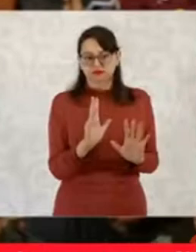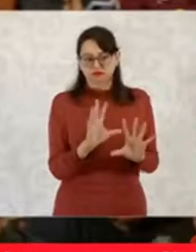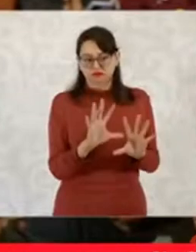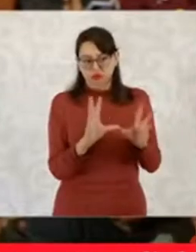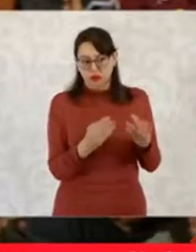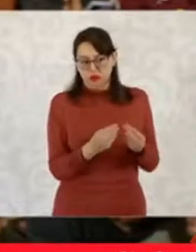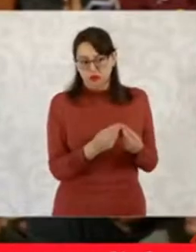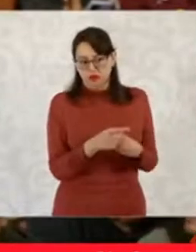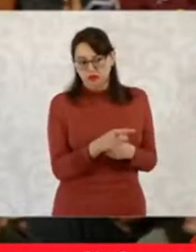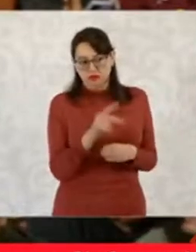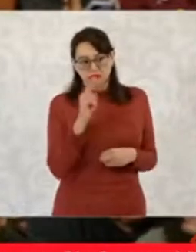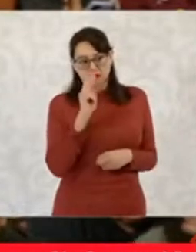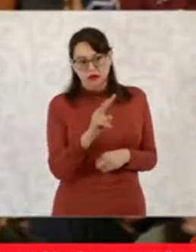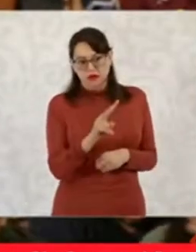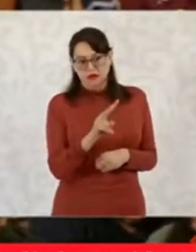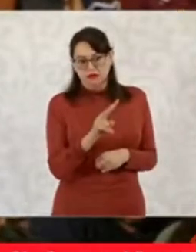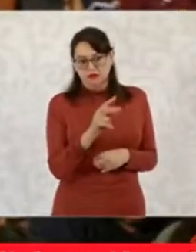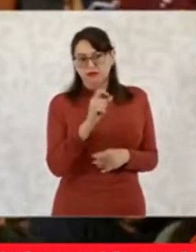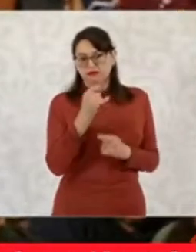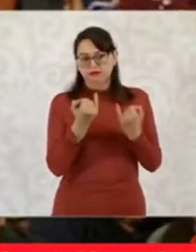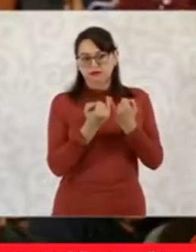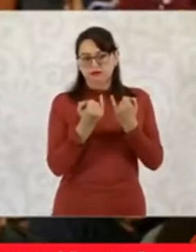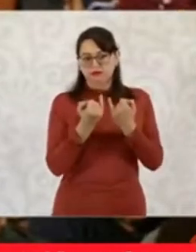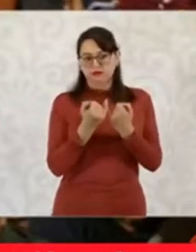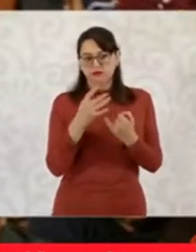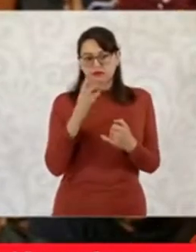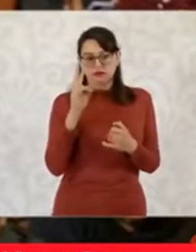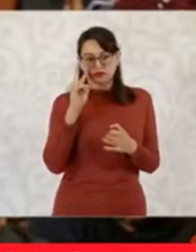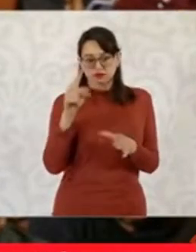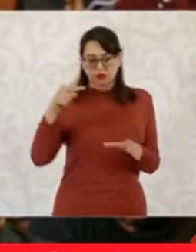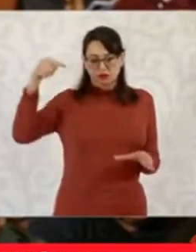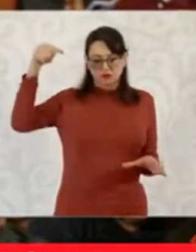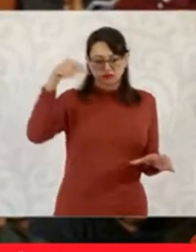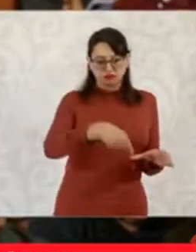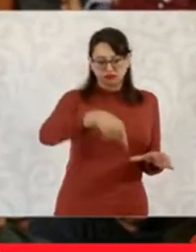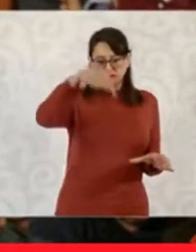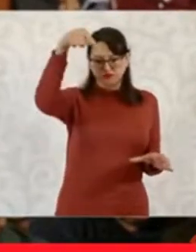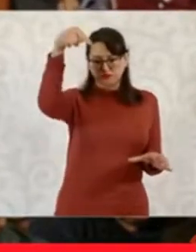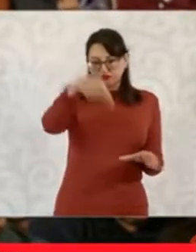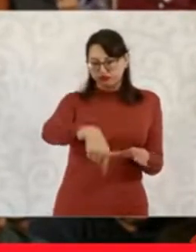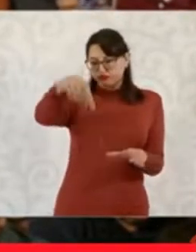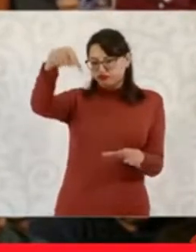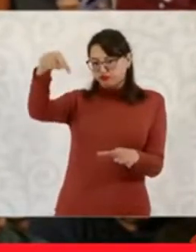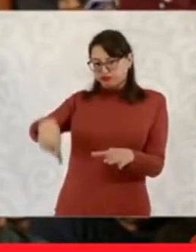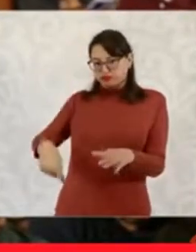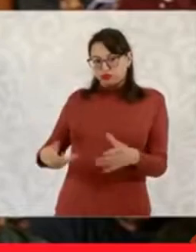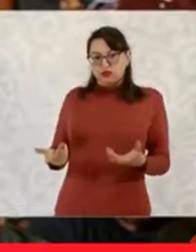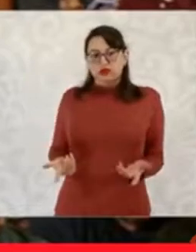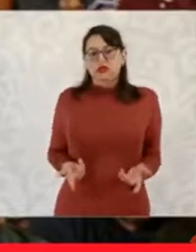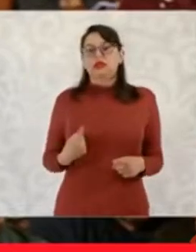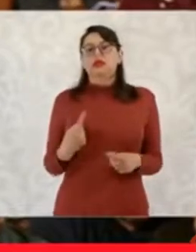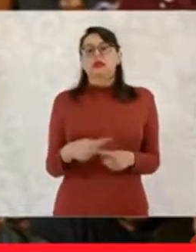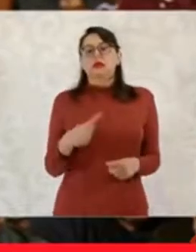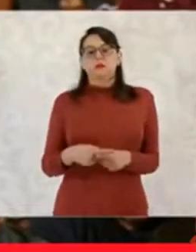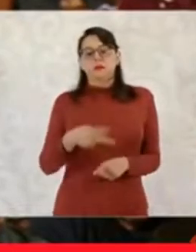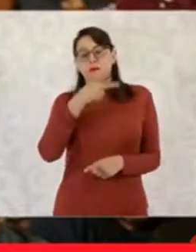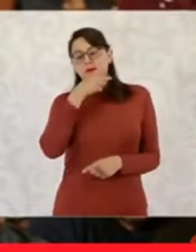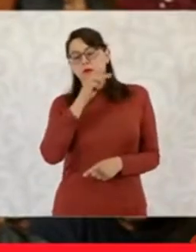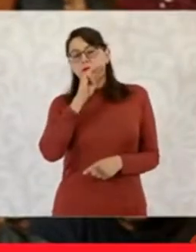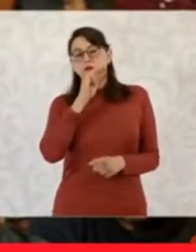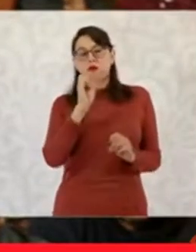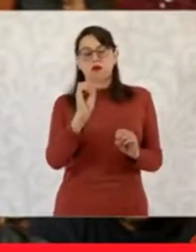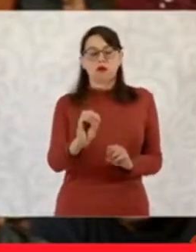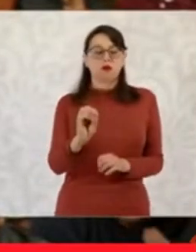completa. Hay hoyos hechos, no sé por quién, pero si por las madres o por la fiscalía,